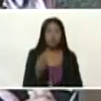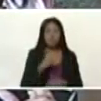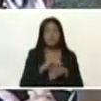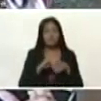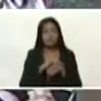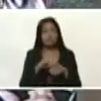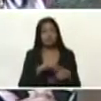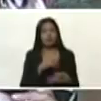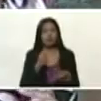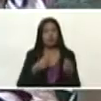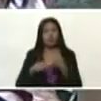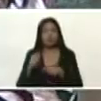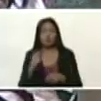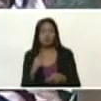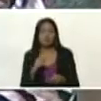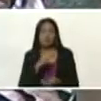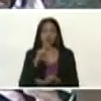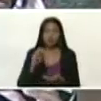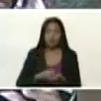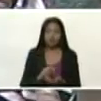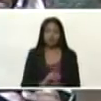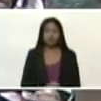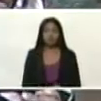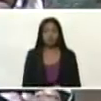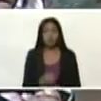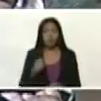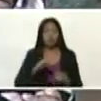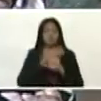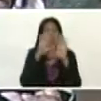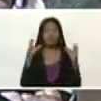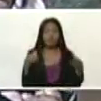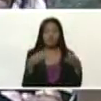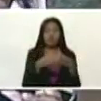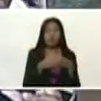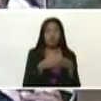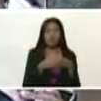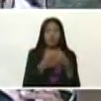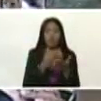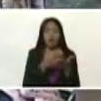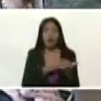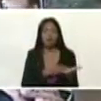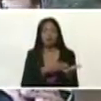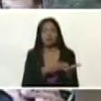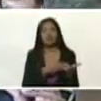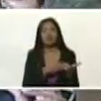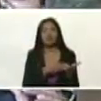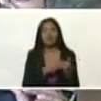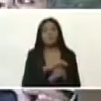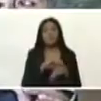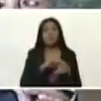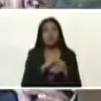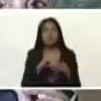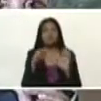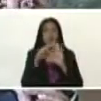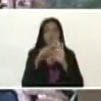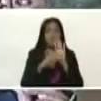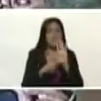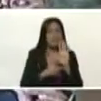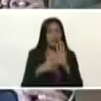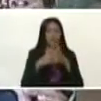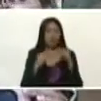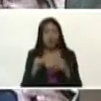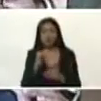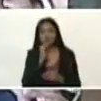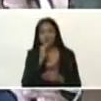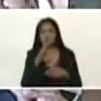ministerio. Hoy en la mañana estuvimos reunidos con el exministro, ya recibiendo también toda la